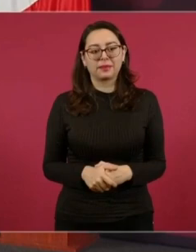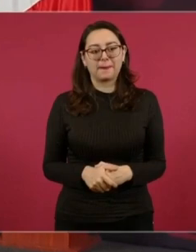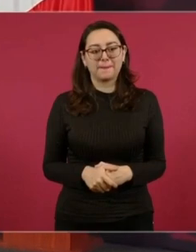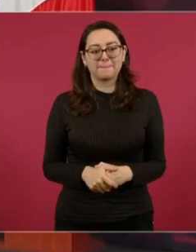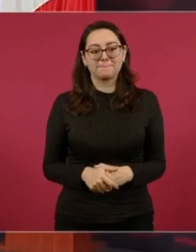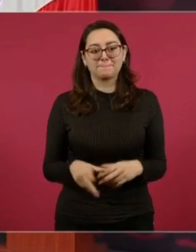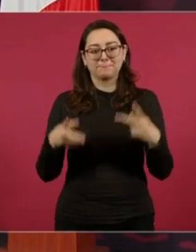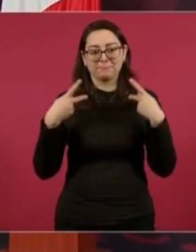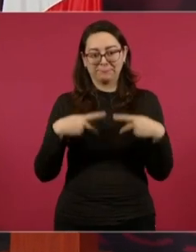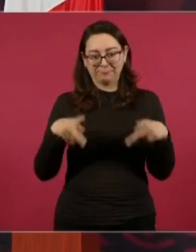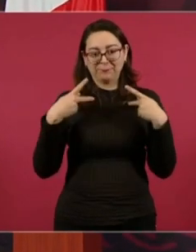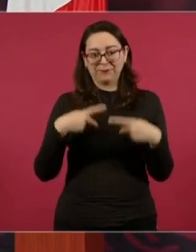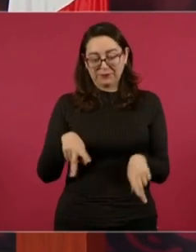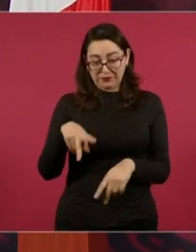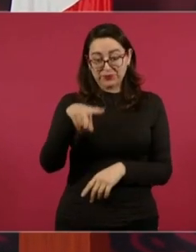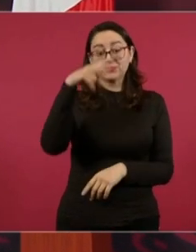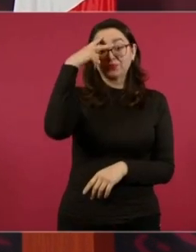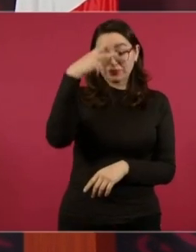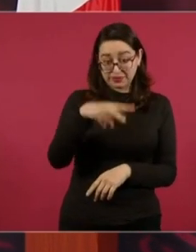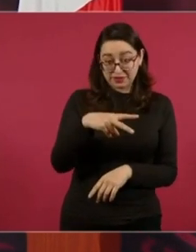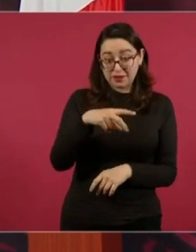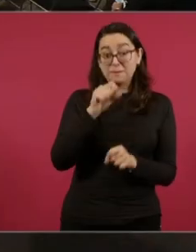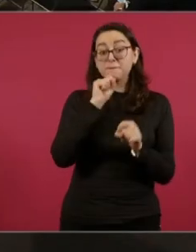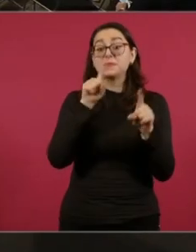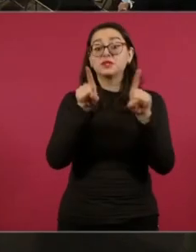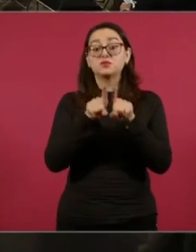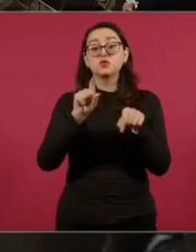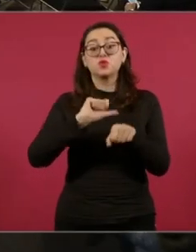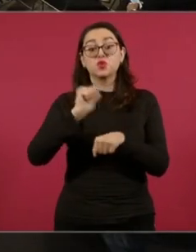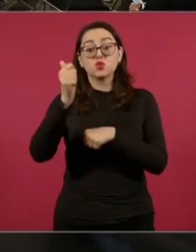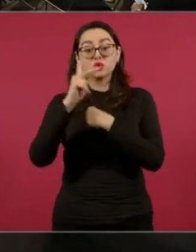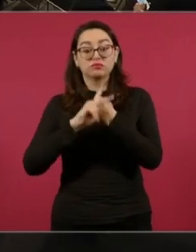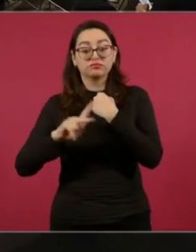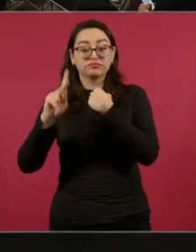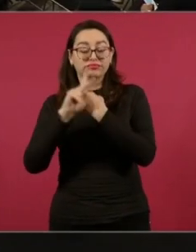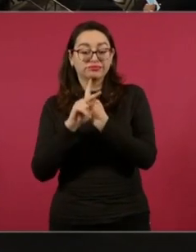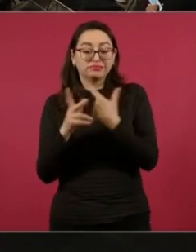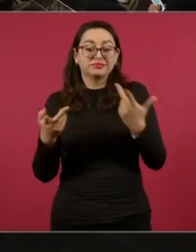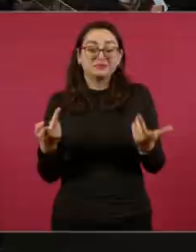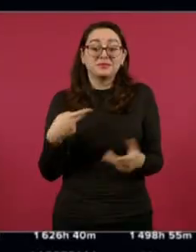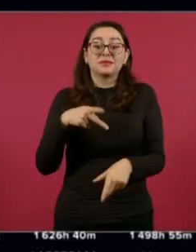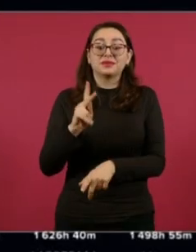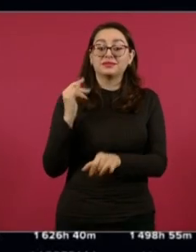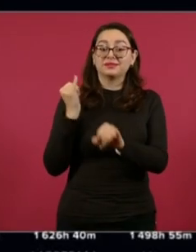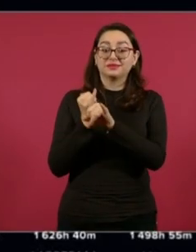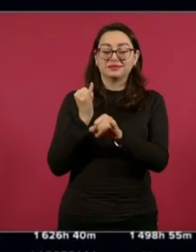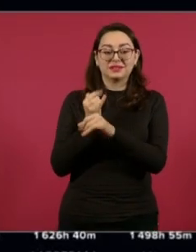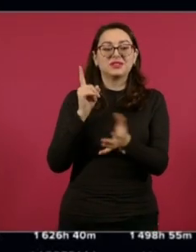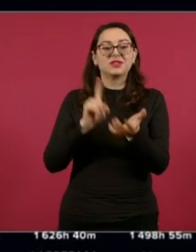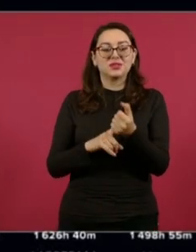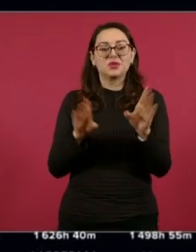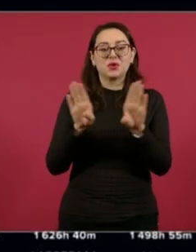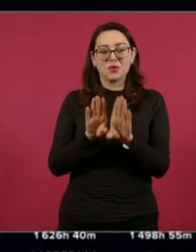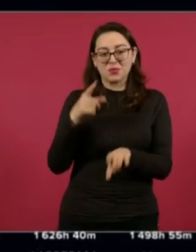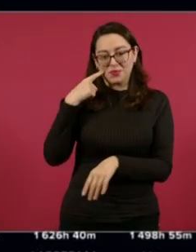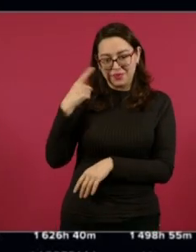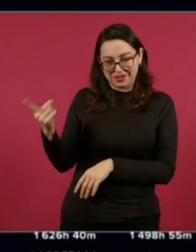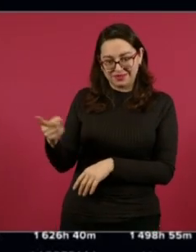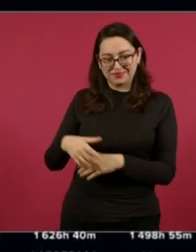mexicanos y también extranjeros. Dice, ahí está el resultado, eso es de los